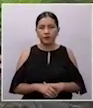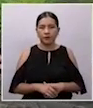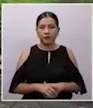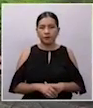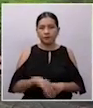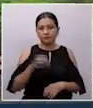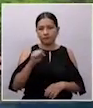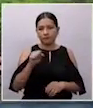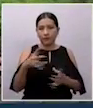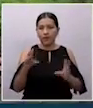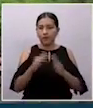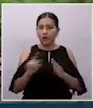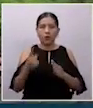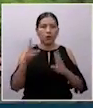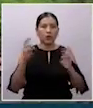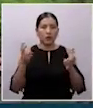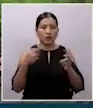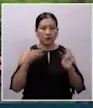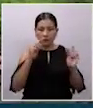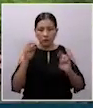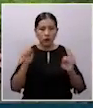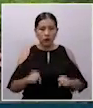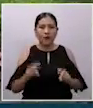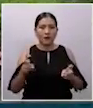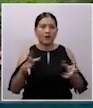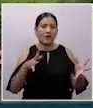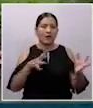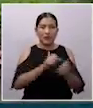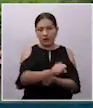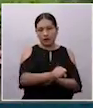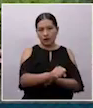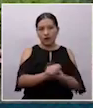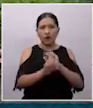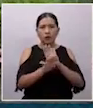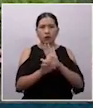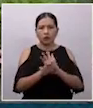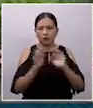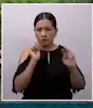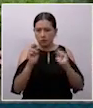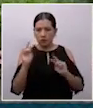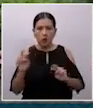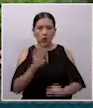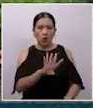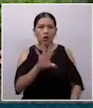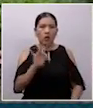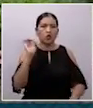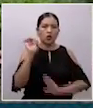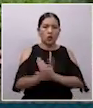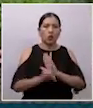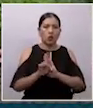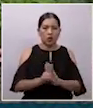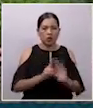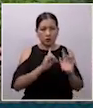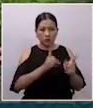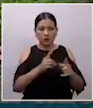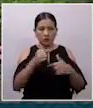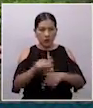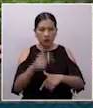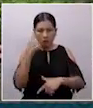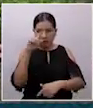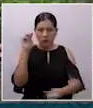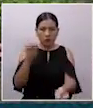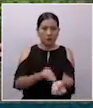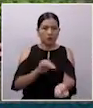En un minuto puede pasar la desgracia, ¿no? Si se están dando 48 horas de paro, todos los